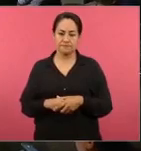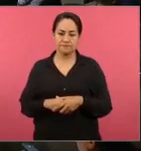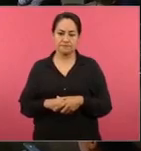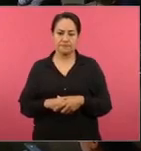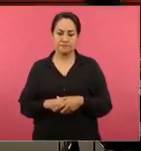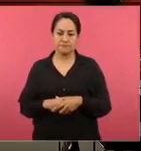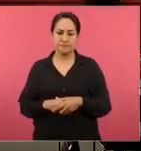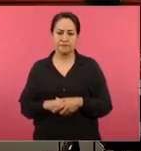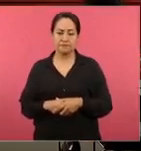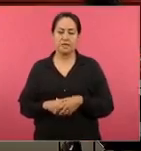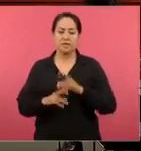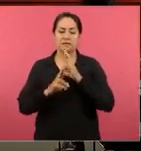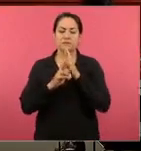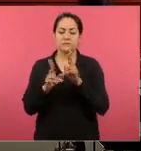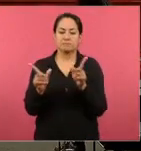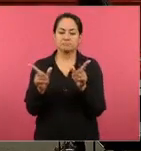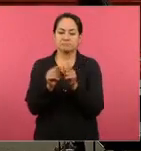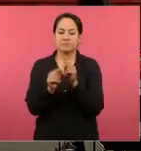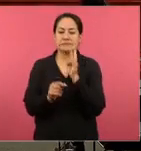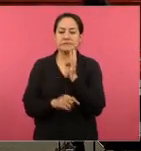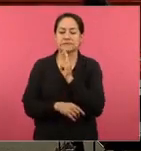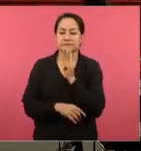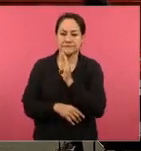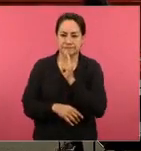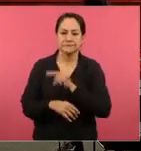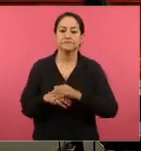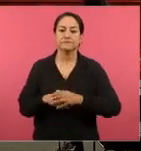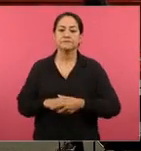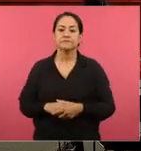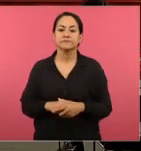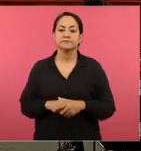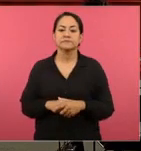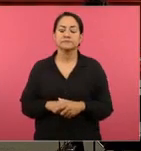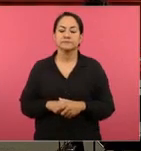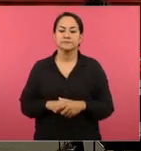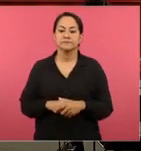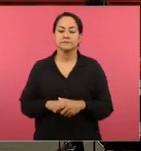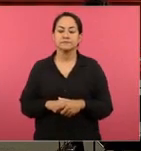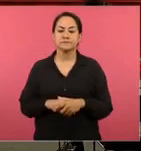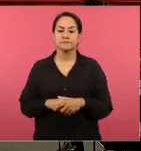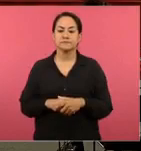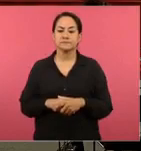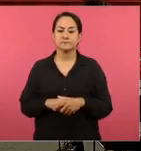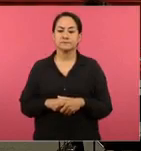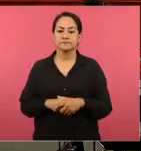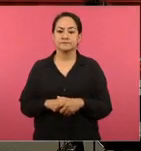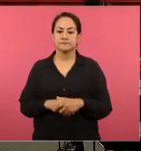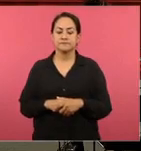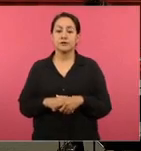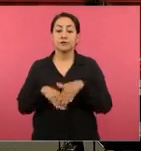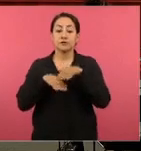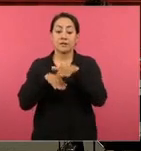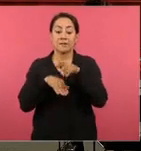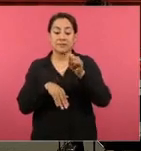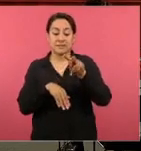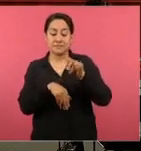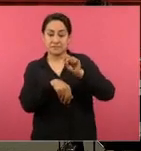Contesto de manera rápida, porque ya se... En el caso de telesecundarias,